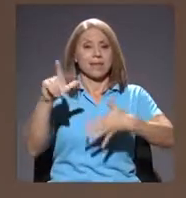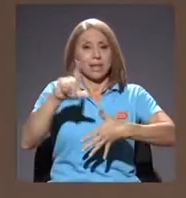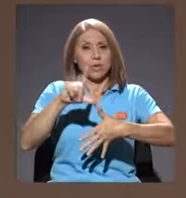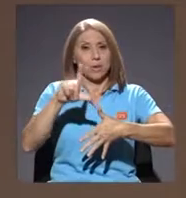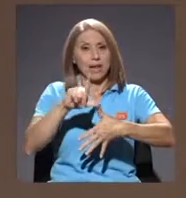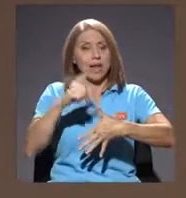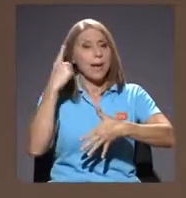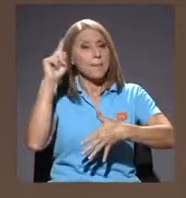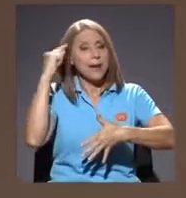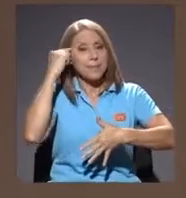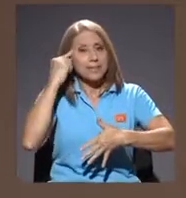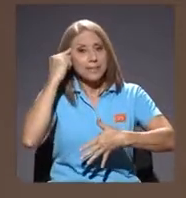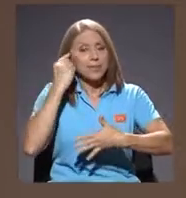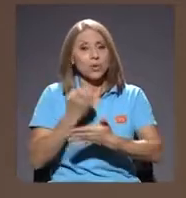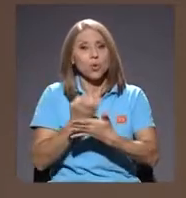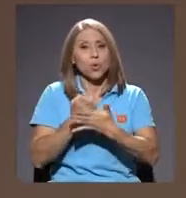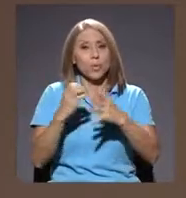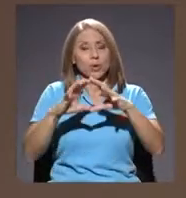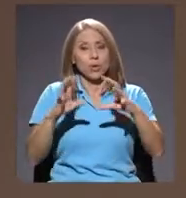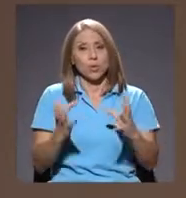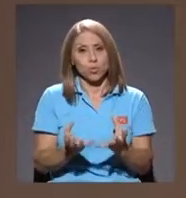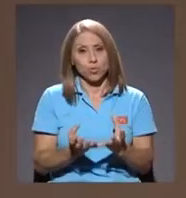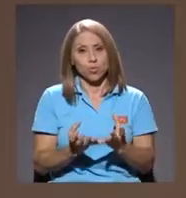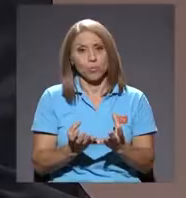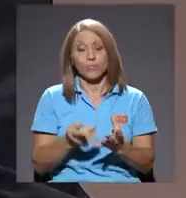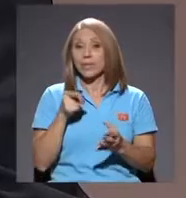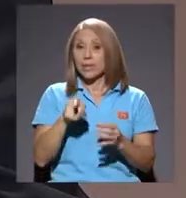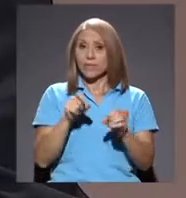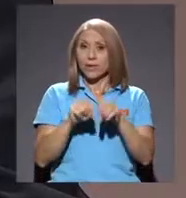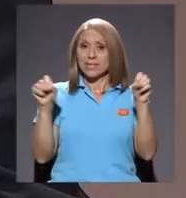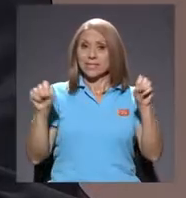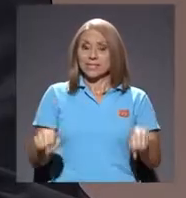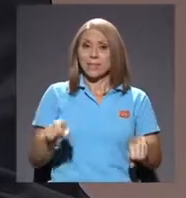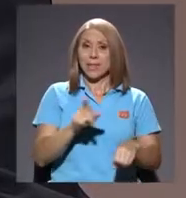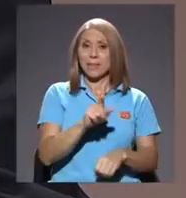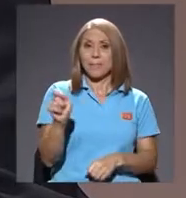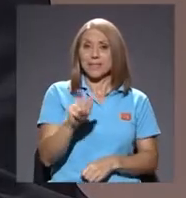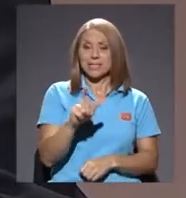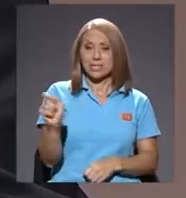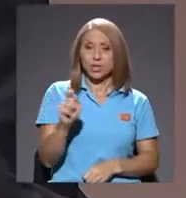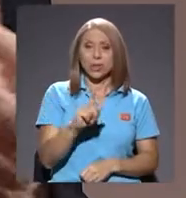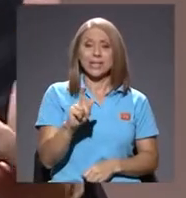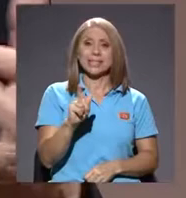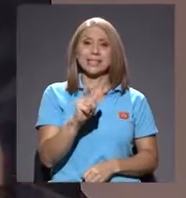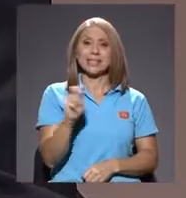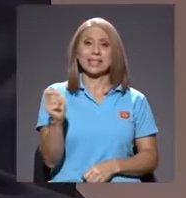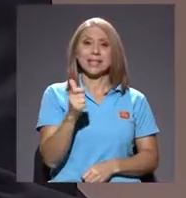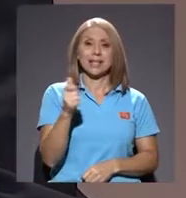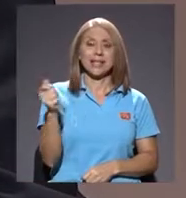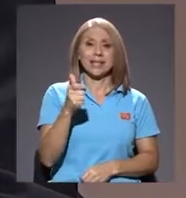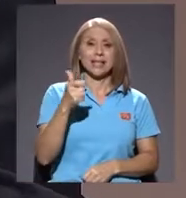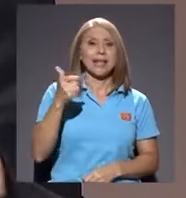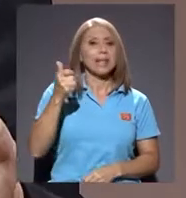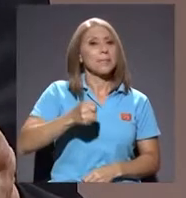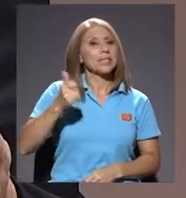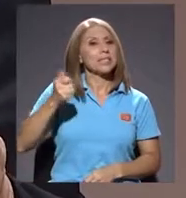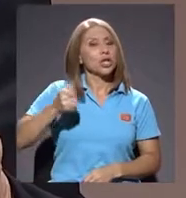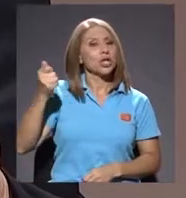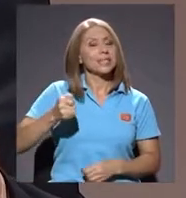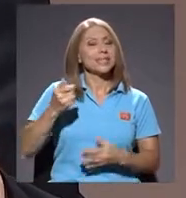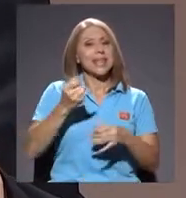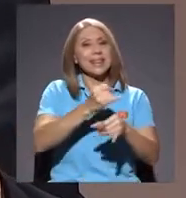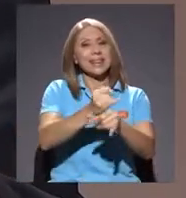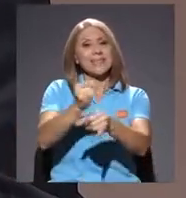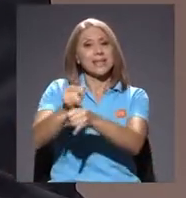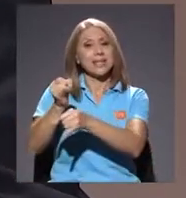del mundo que fue el sistema de pensiones en entes diversos para luego centrar el